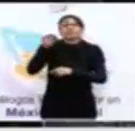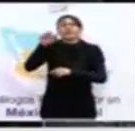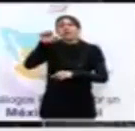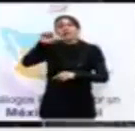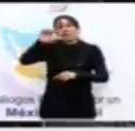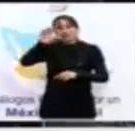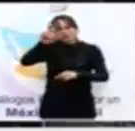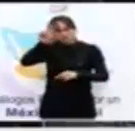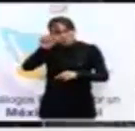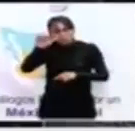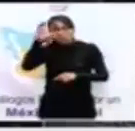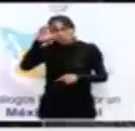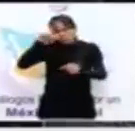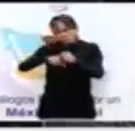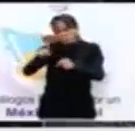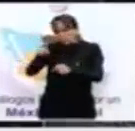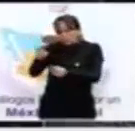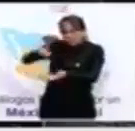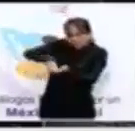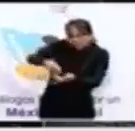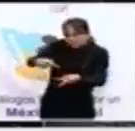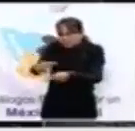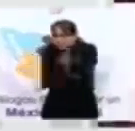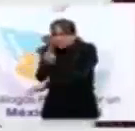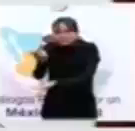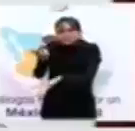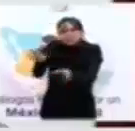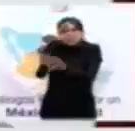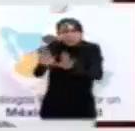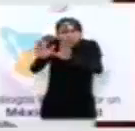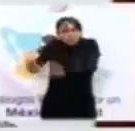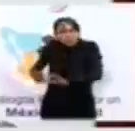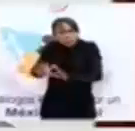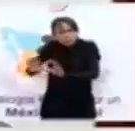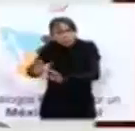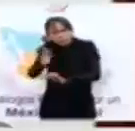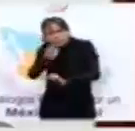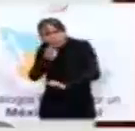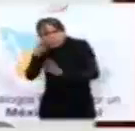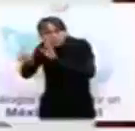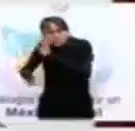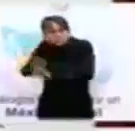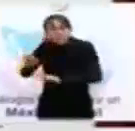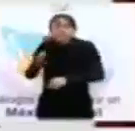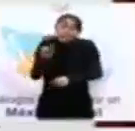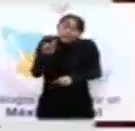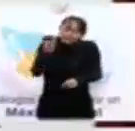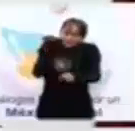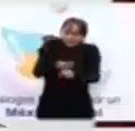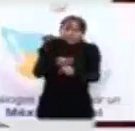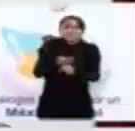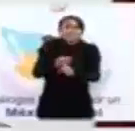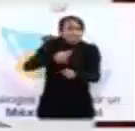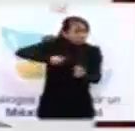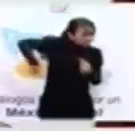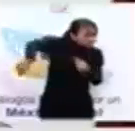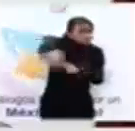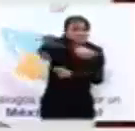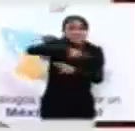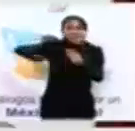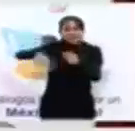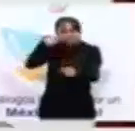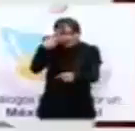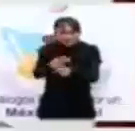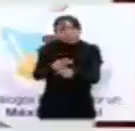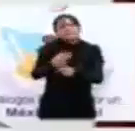En esta segunda parte o segunda ronda, me gustaría escuchar como representante popular